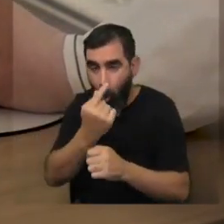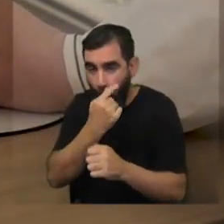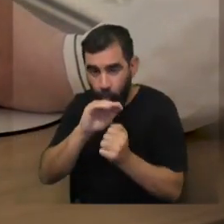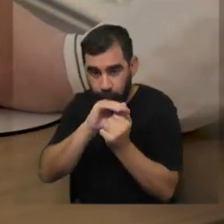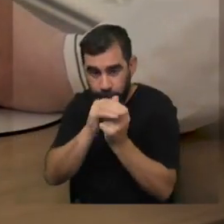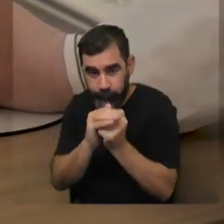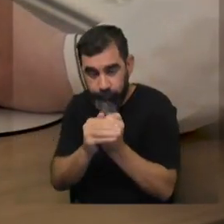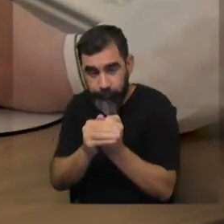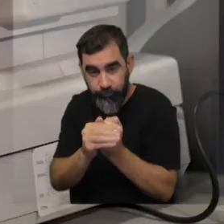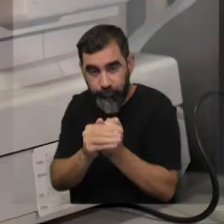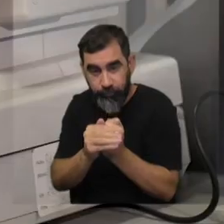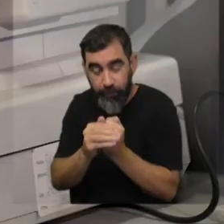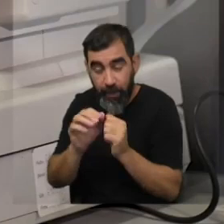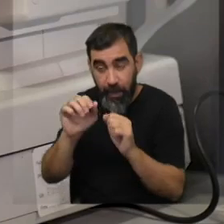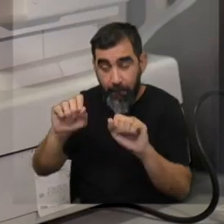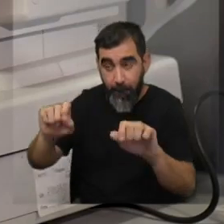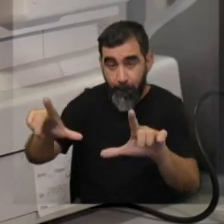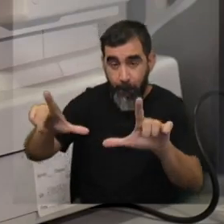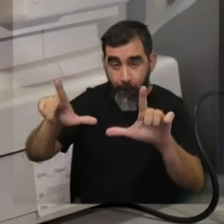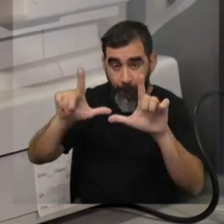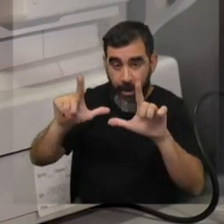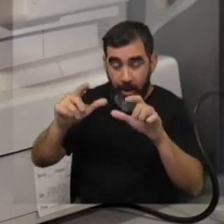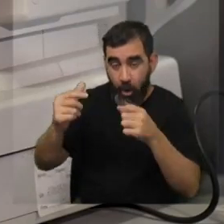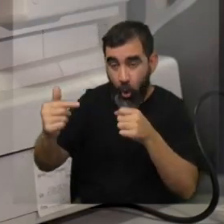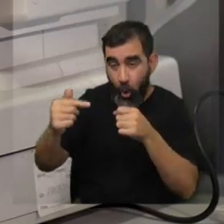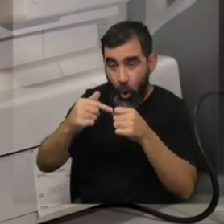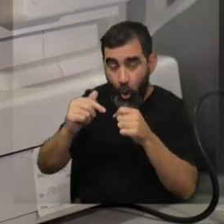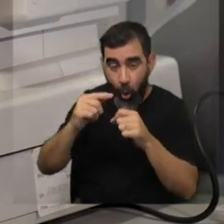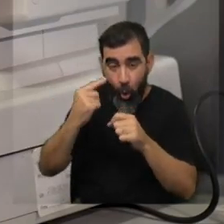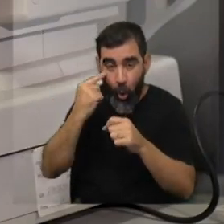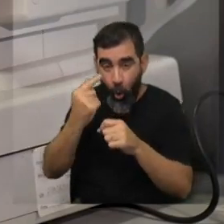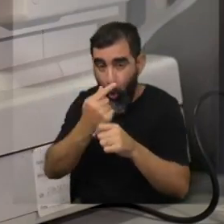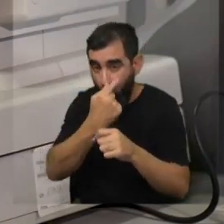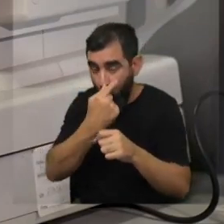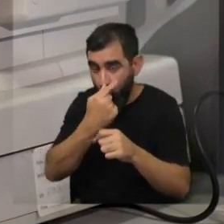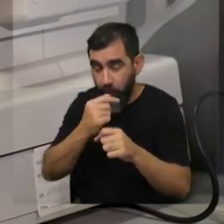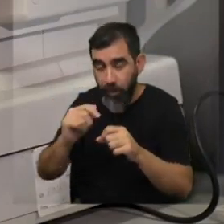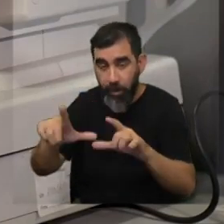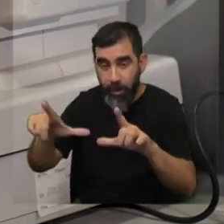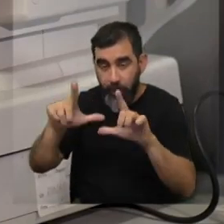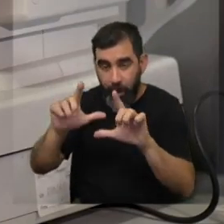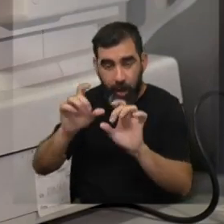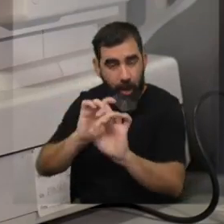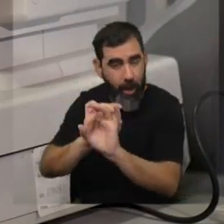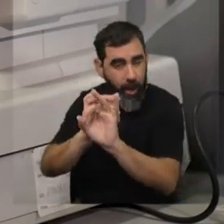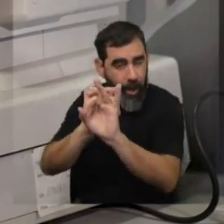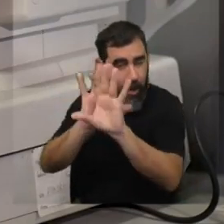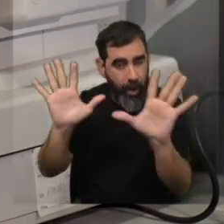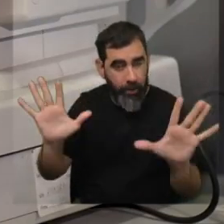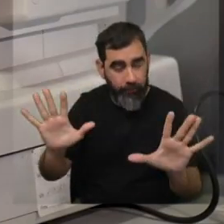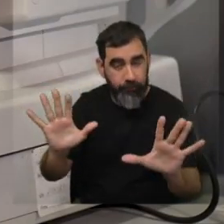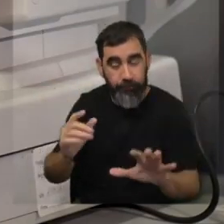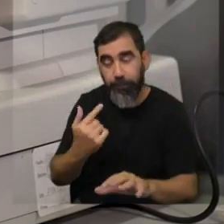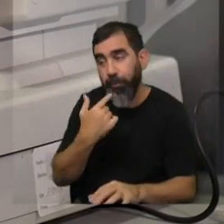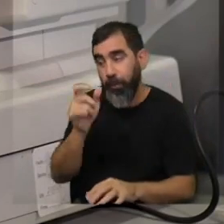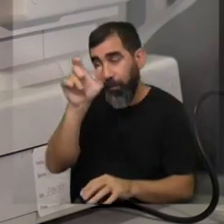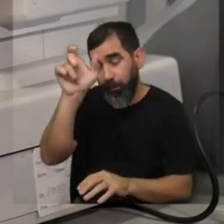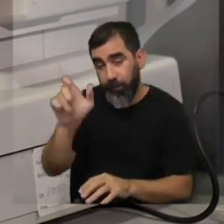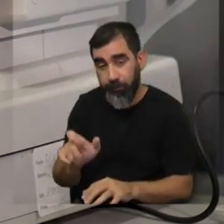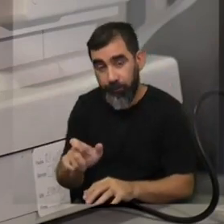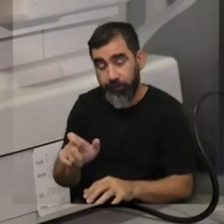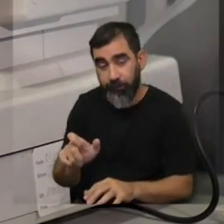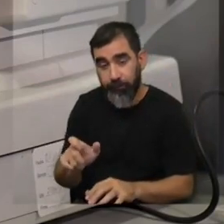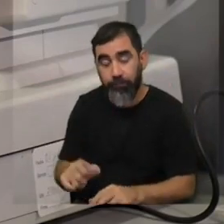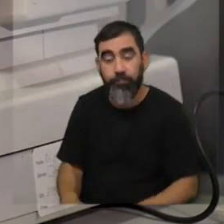Entonces, cuando la imagen incide sobre el ojo, se encarga de que esa imagen sea bien nítida. Entonces, si una persona, por ejemplo,